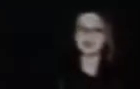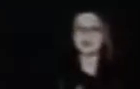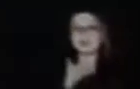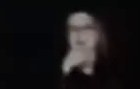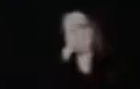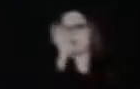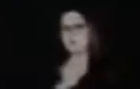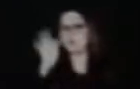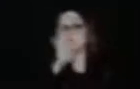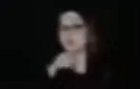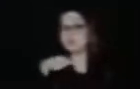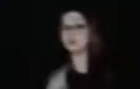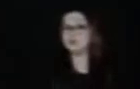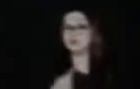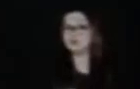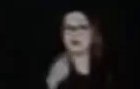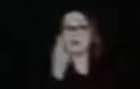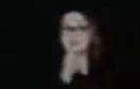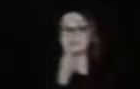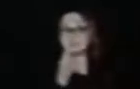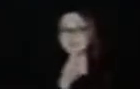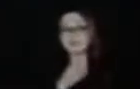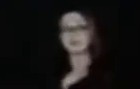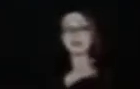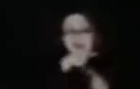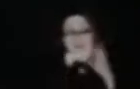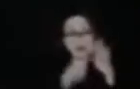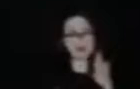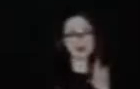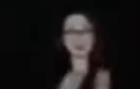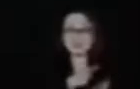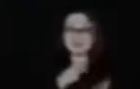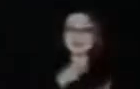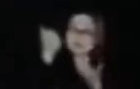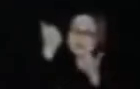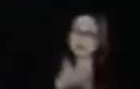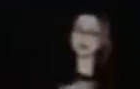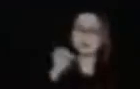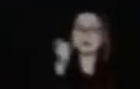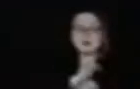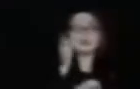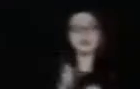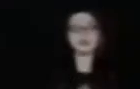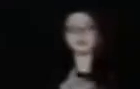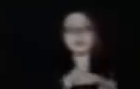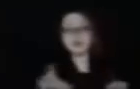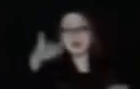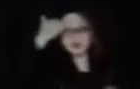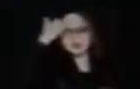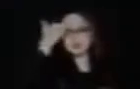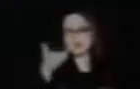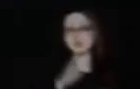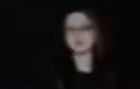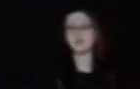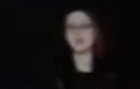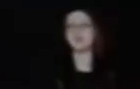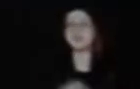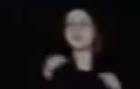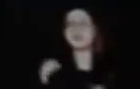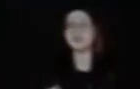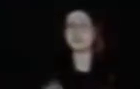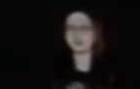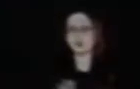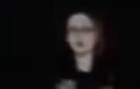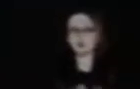lo que consumimos de estos insumos. En este periodo, el poder